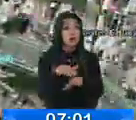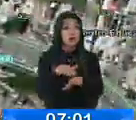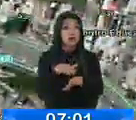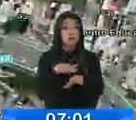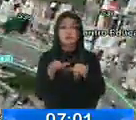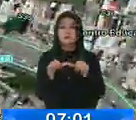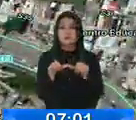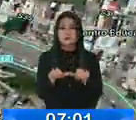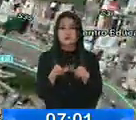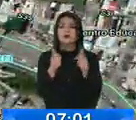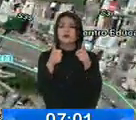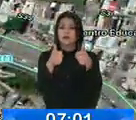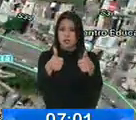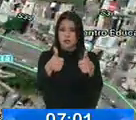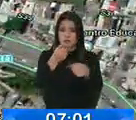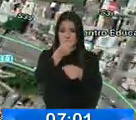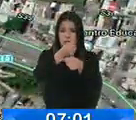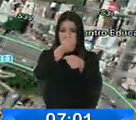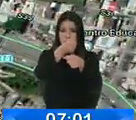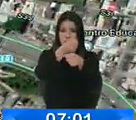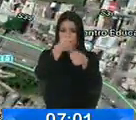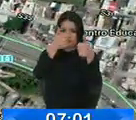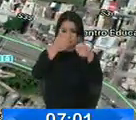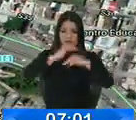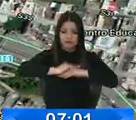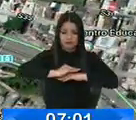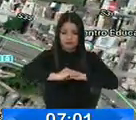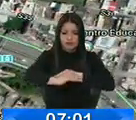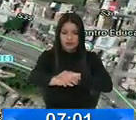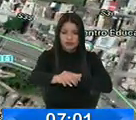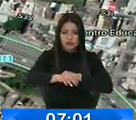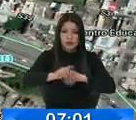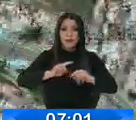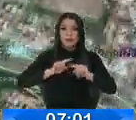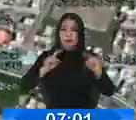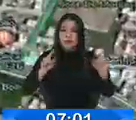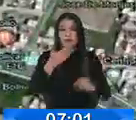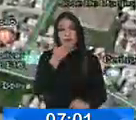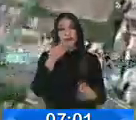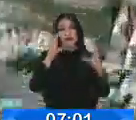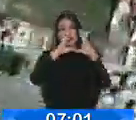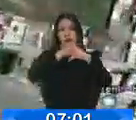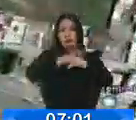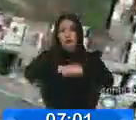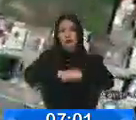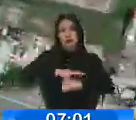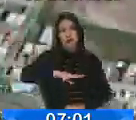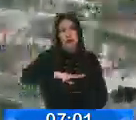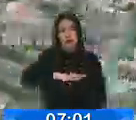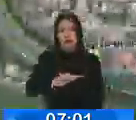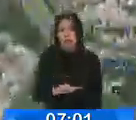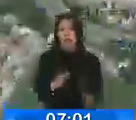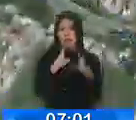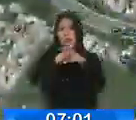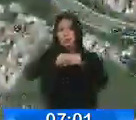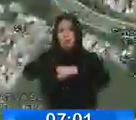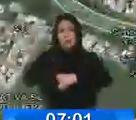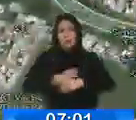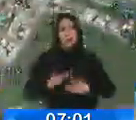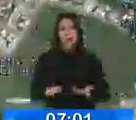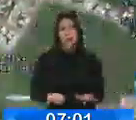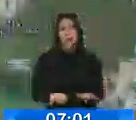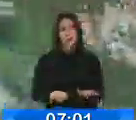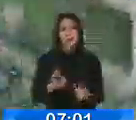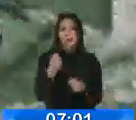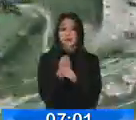lamentablemente. Está bien que se pavimente, pero creo que hay que utilizar la noche, alcalde. La noche, al parecer, no se